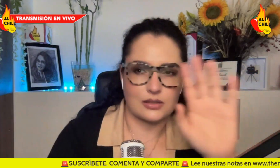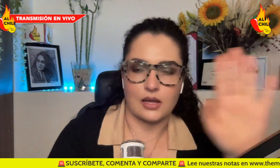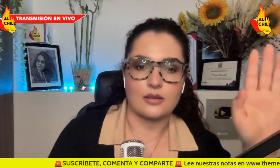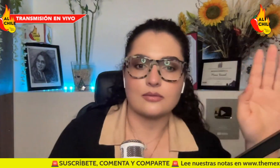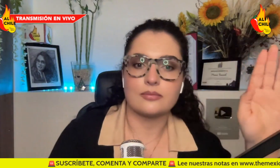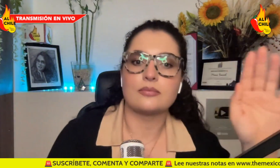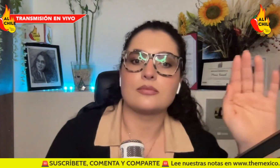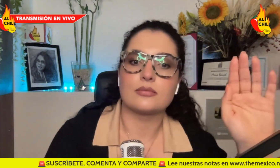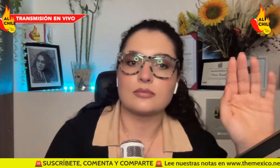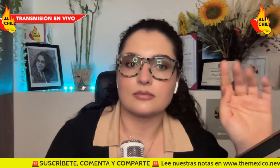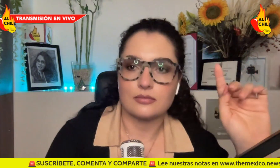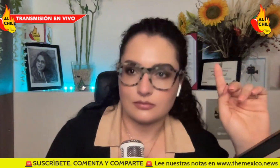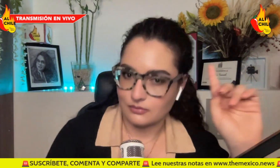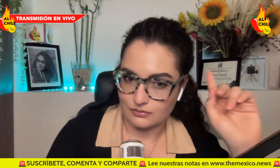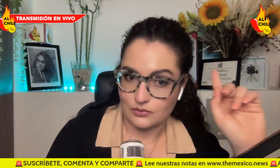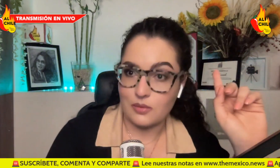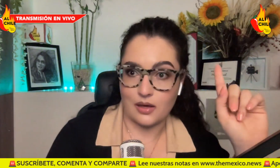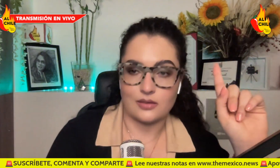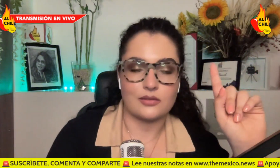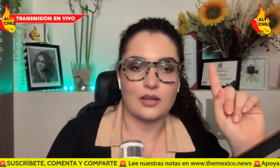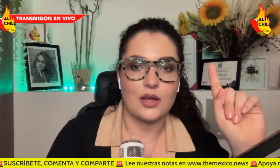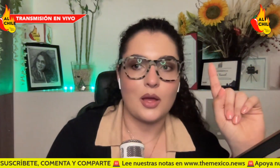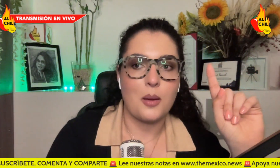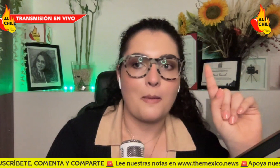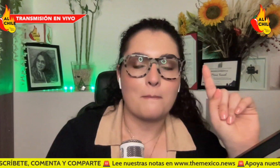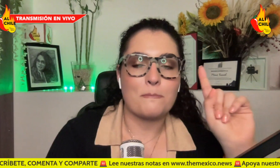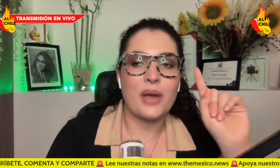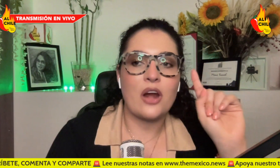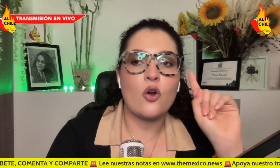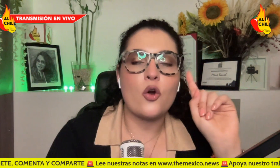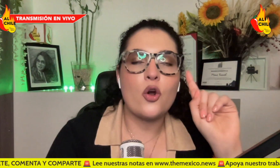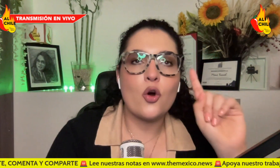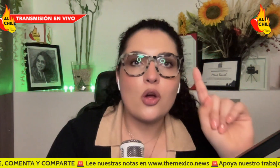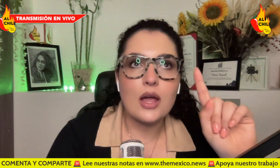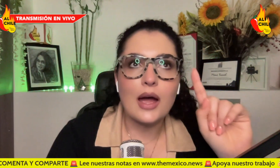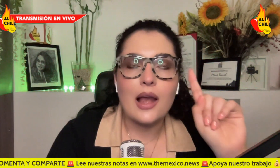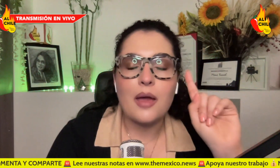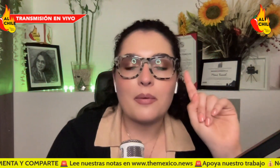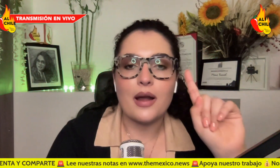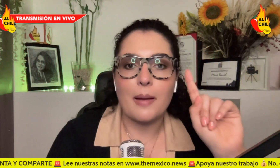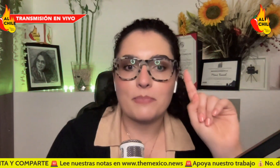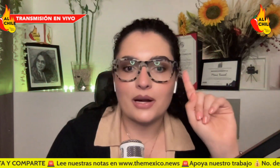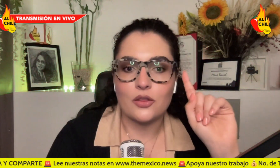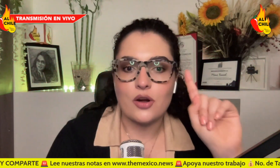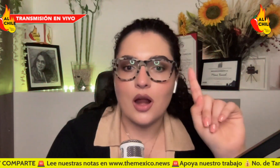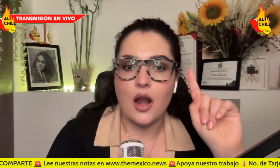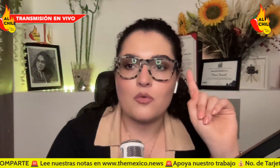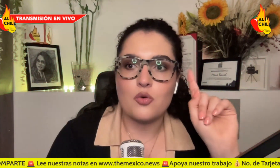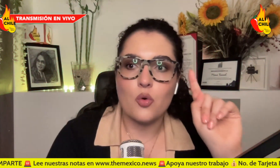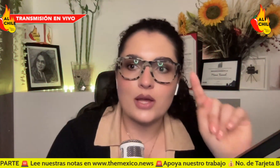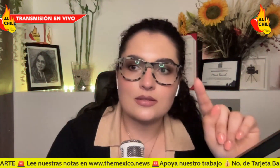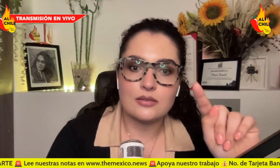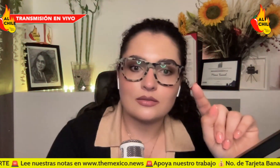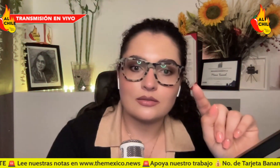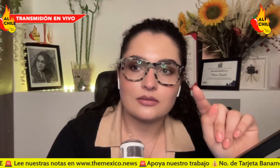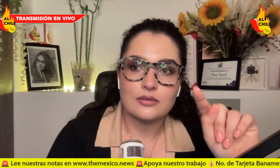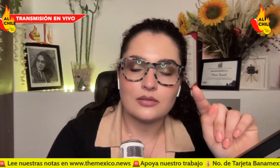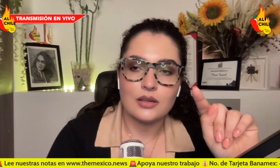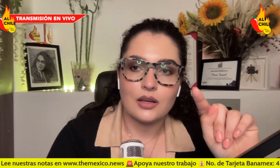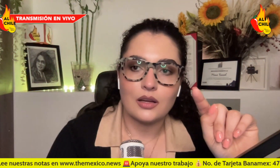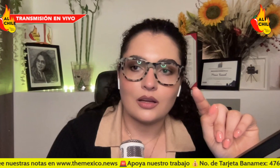la que sea todavía pero nunca le van a perdonar a un